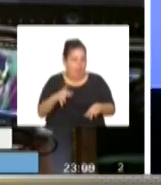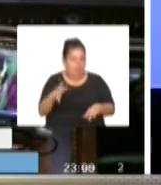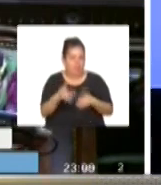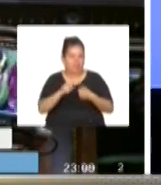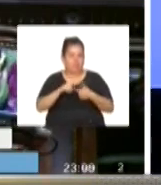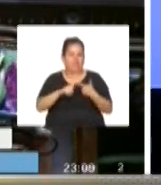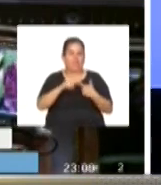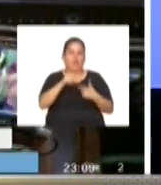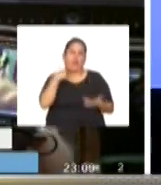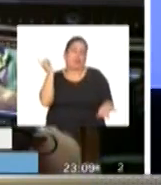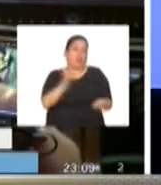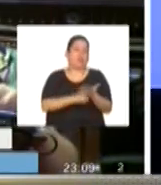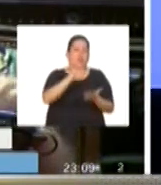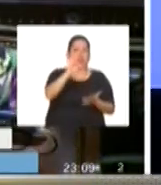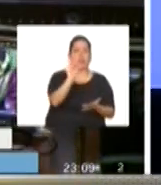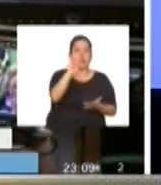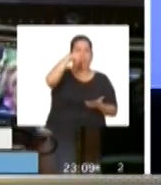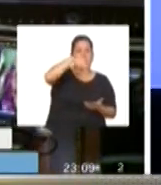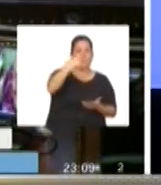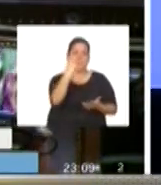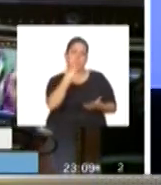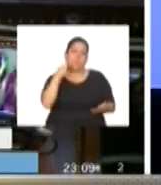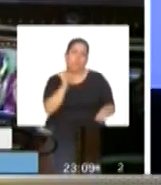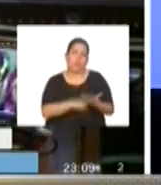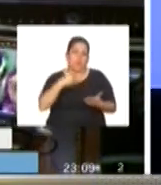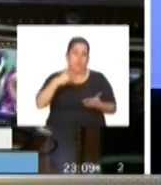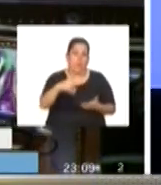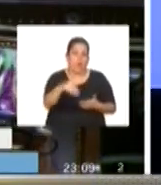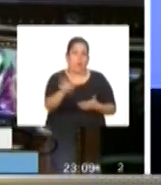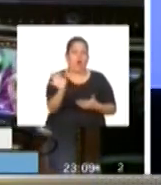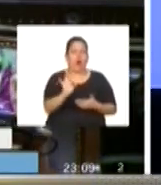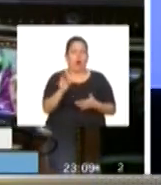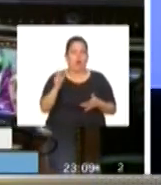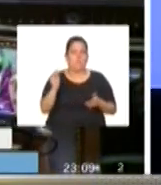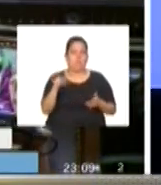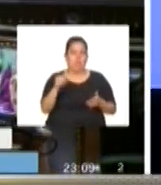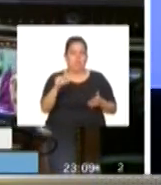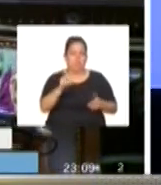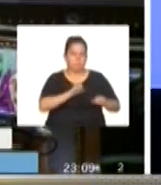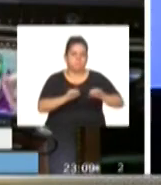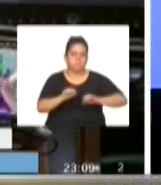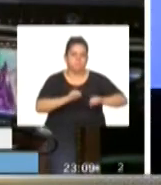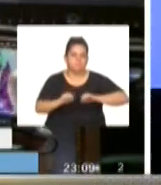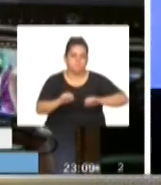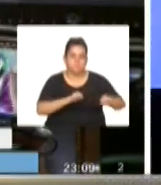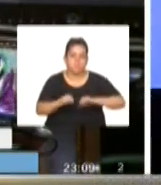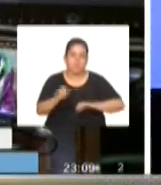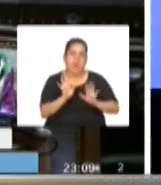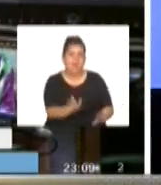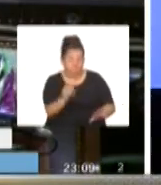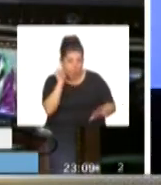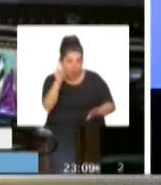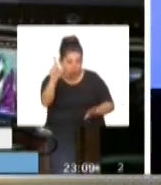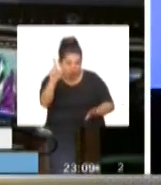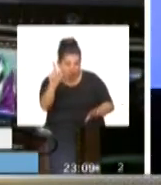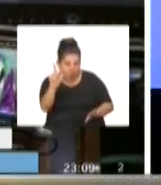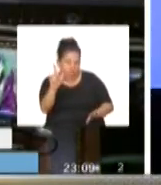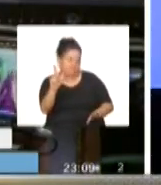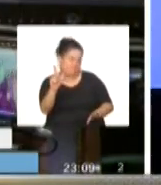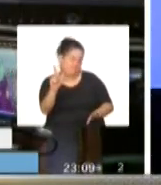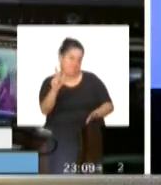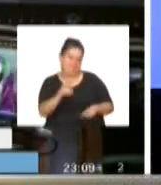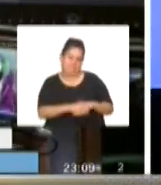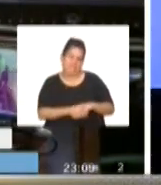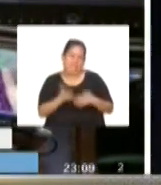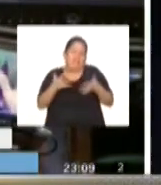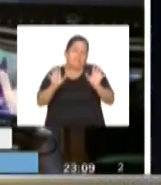del gran error político del peronismo perdonable de no saber contener e integrar a